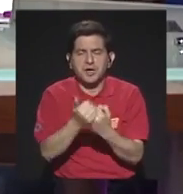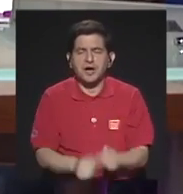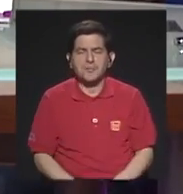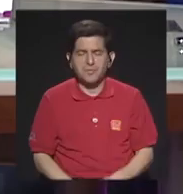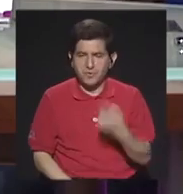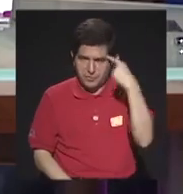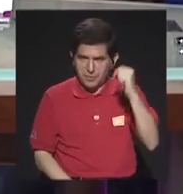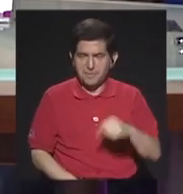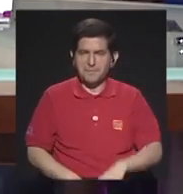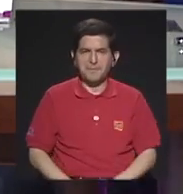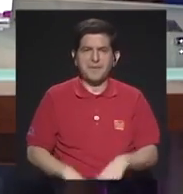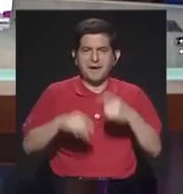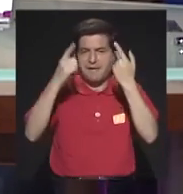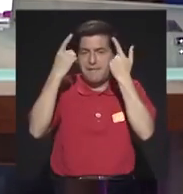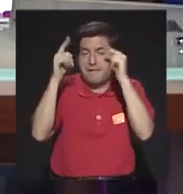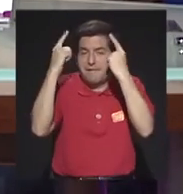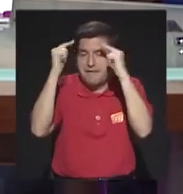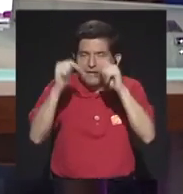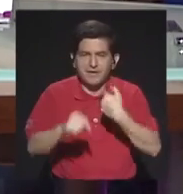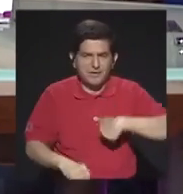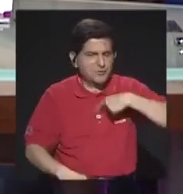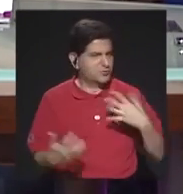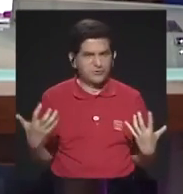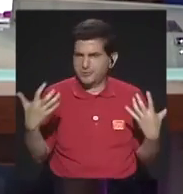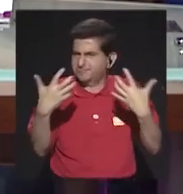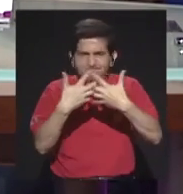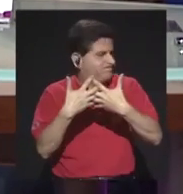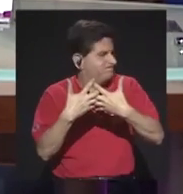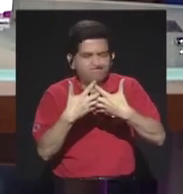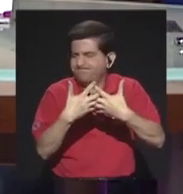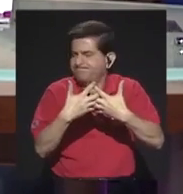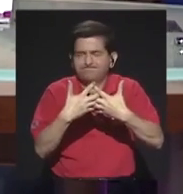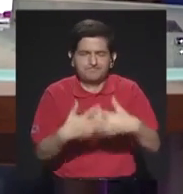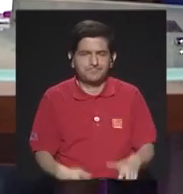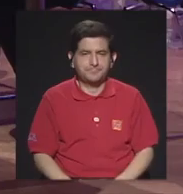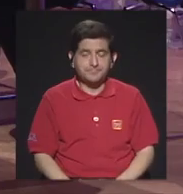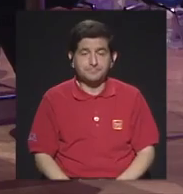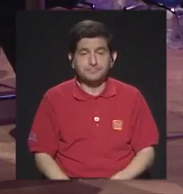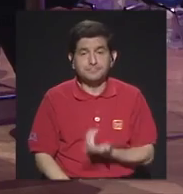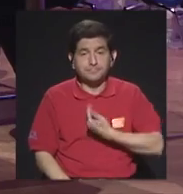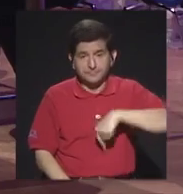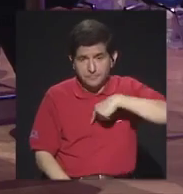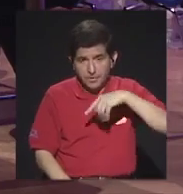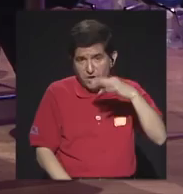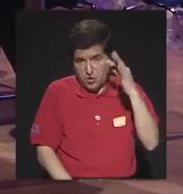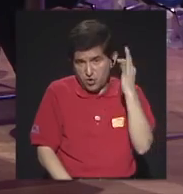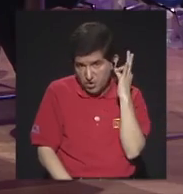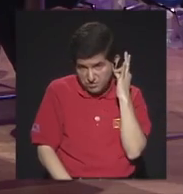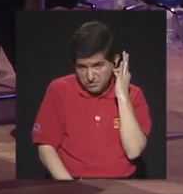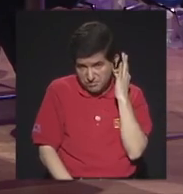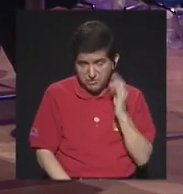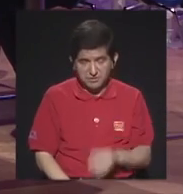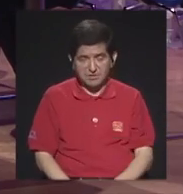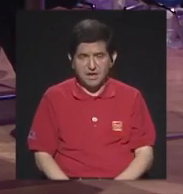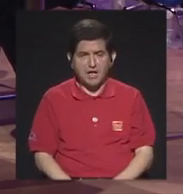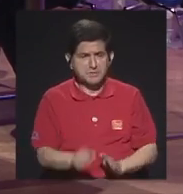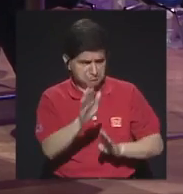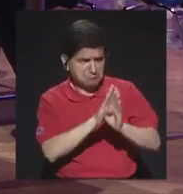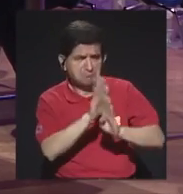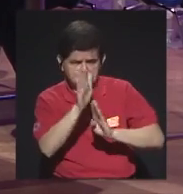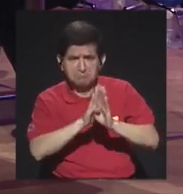dentro de ese engranaje, ¿verdad? Sí, ¿verdad? Y nosotras, entonces, hemos logrado